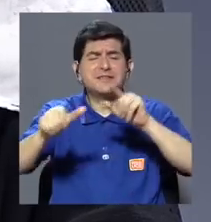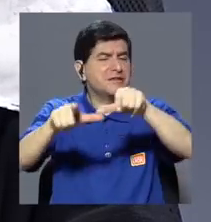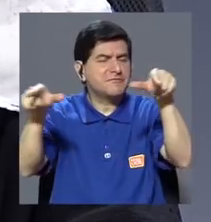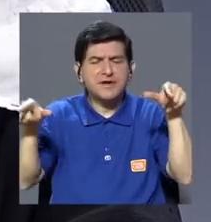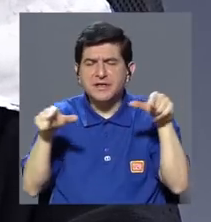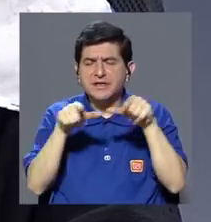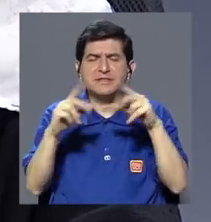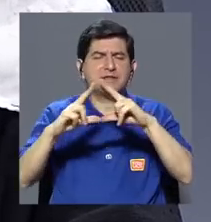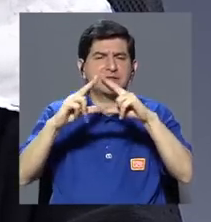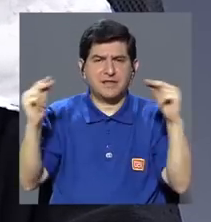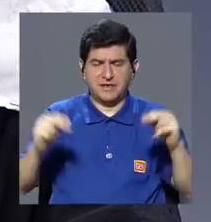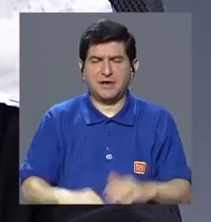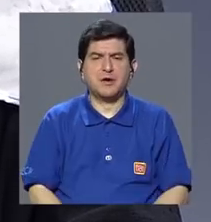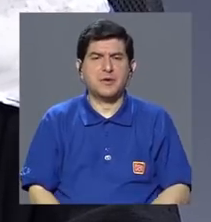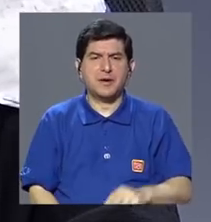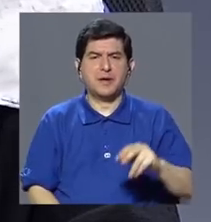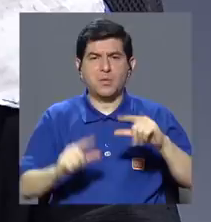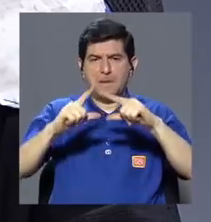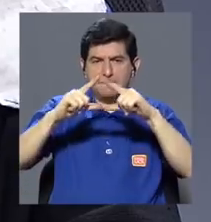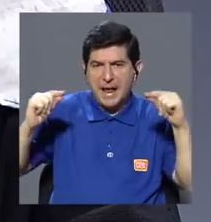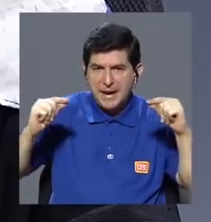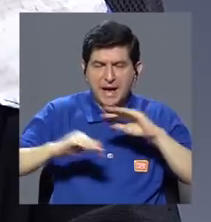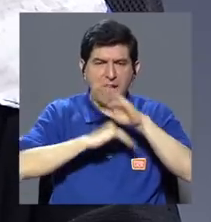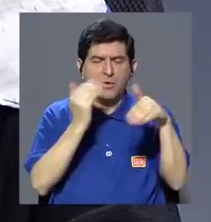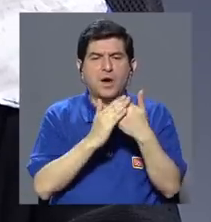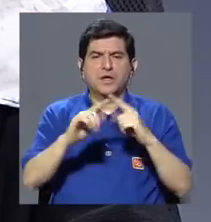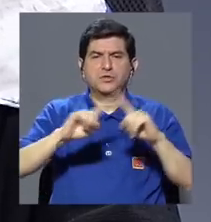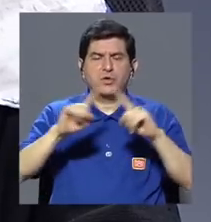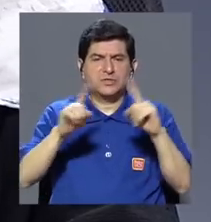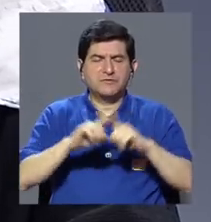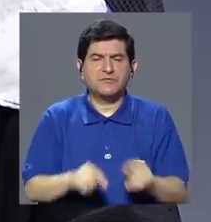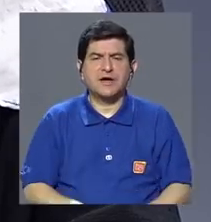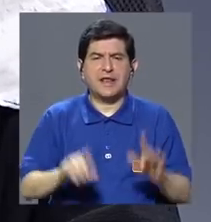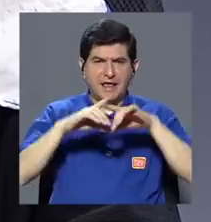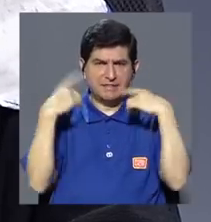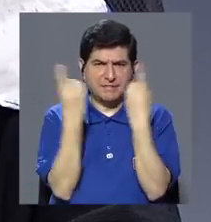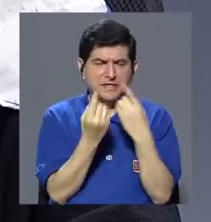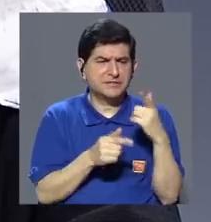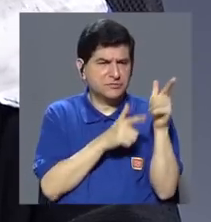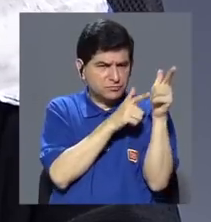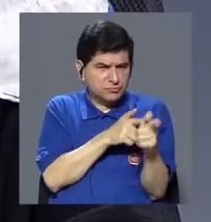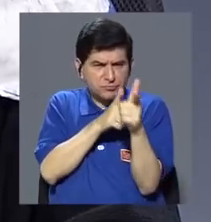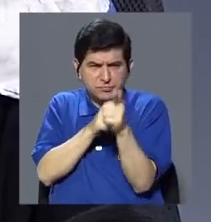partes de nicaragua de managua en todos los departamentos disparando